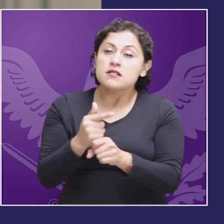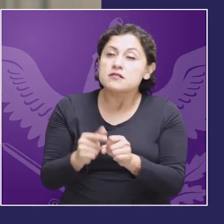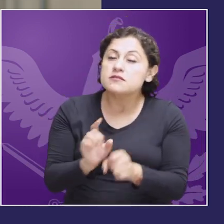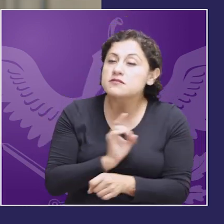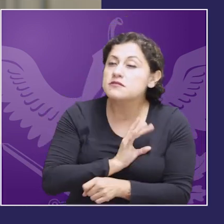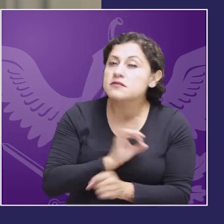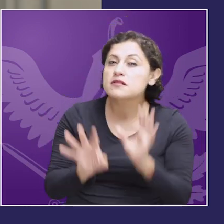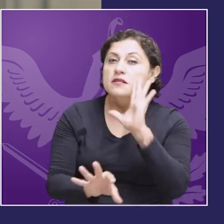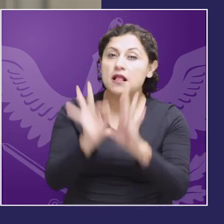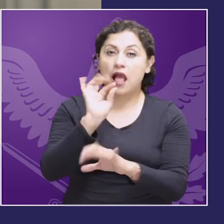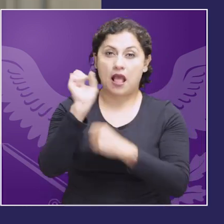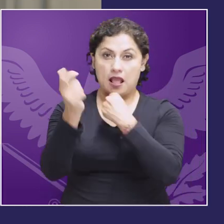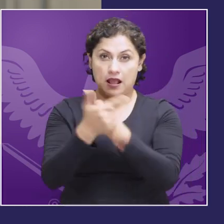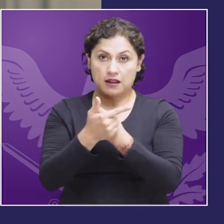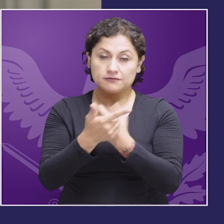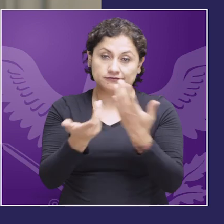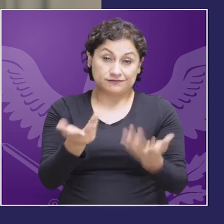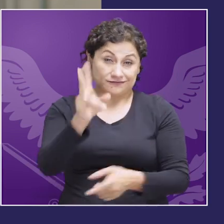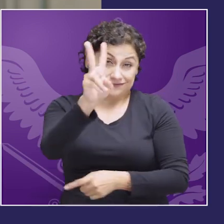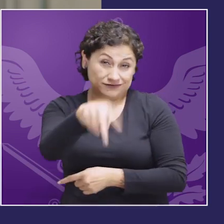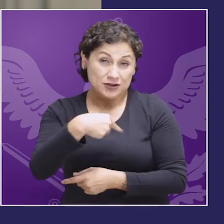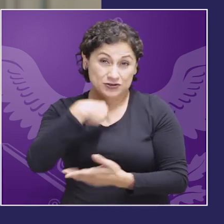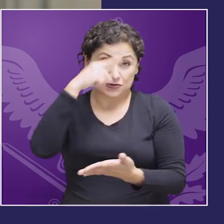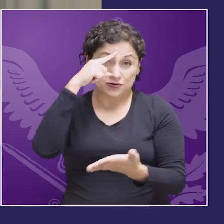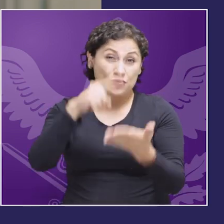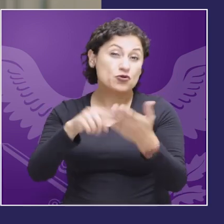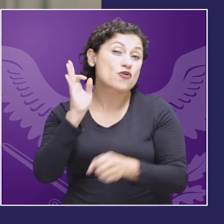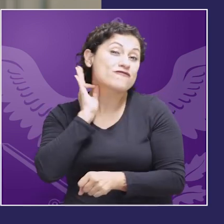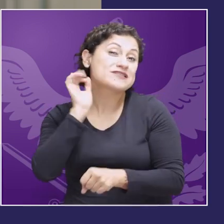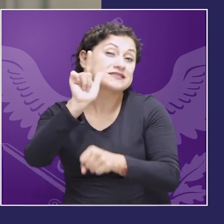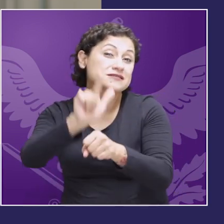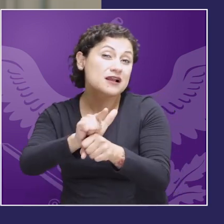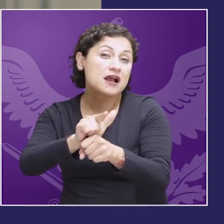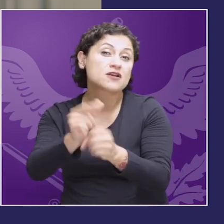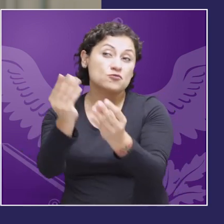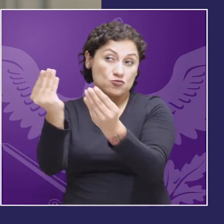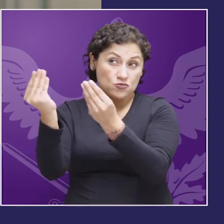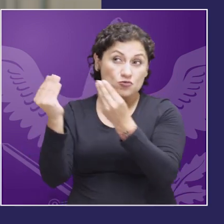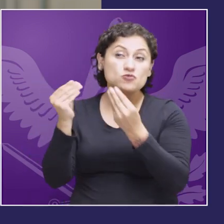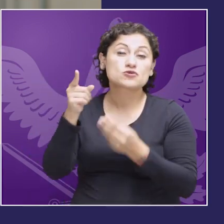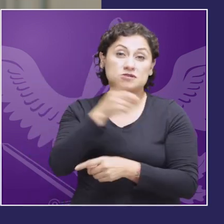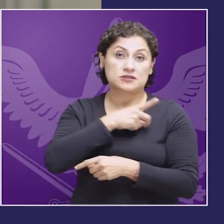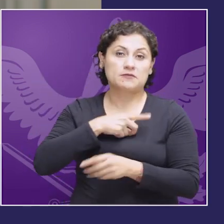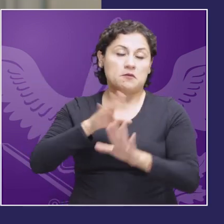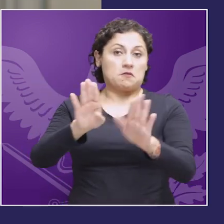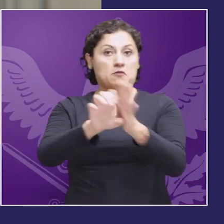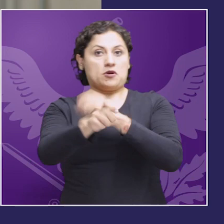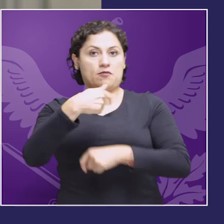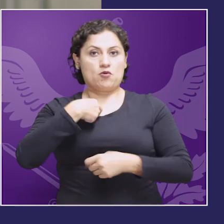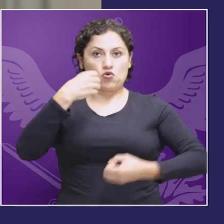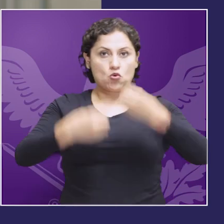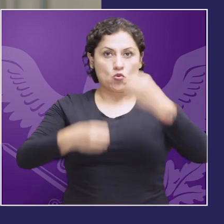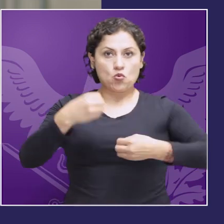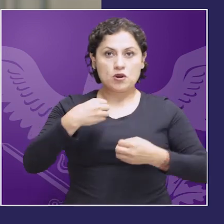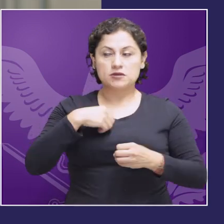sea, yo como jueza agradezco cuando tengo al otro lado alguien que me insta a buscar de otra manera. No sé si me explico.